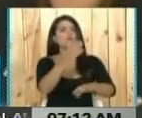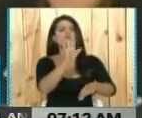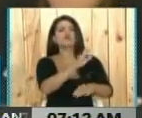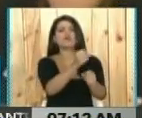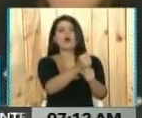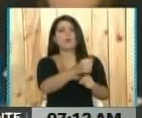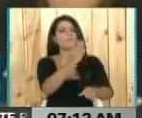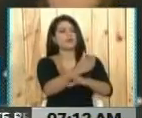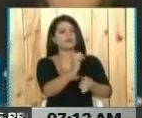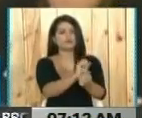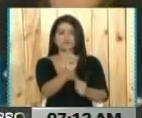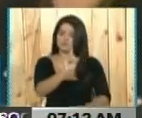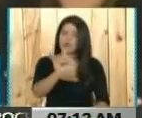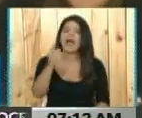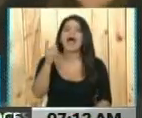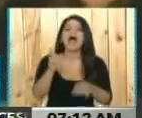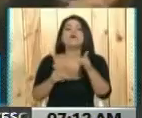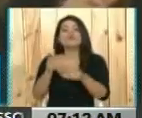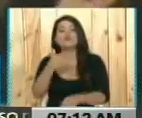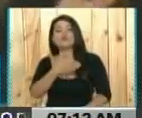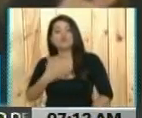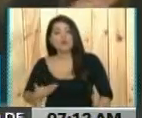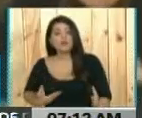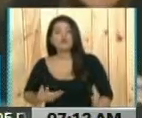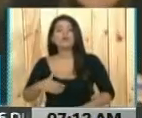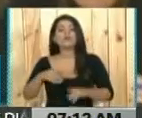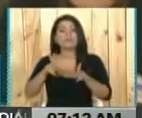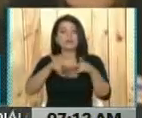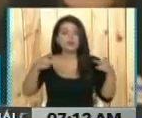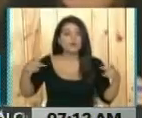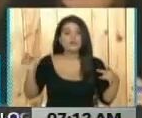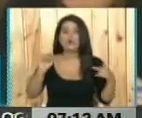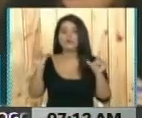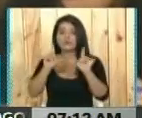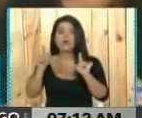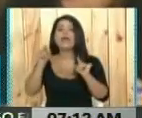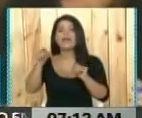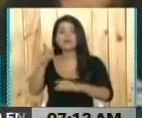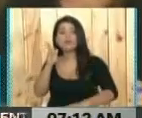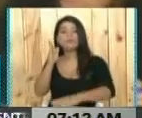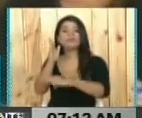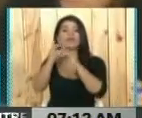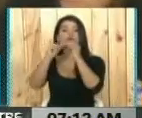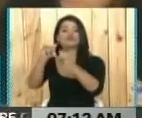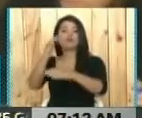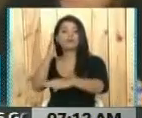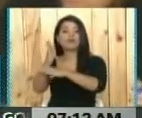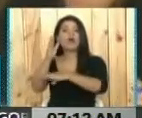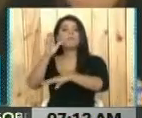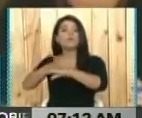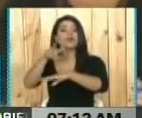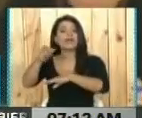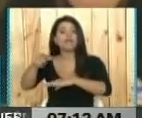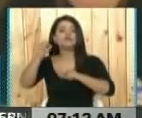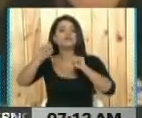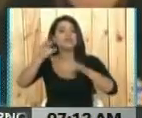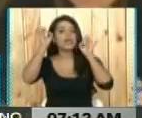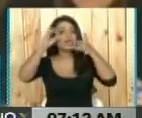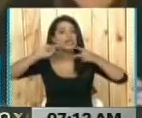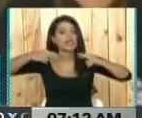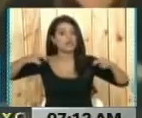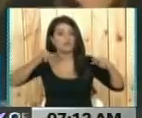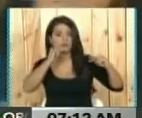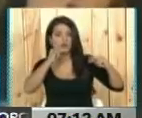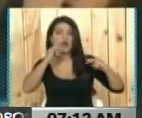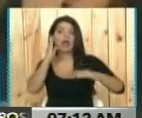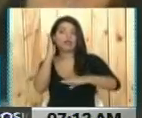algunos dueños de medios de comunicación que enfrentan juicios por delitos de difamación e injuria y que se encuentran prófugos de la justicia. En